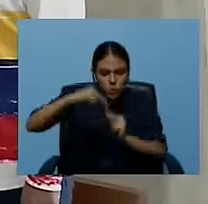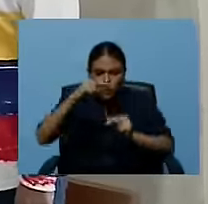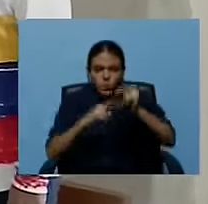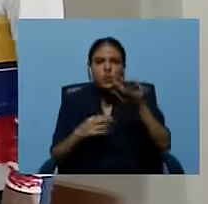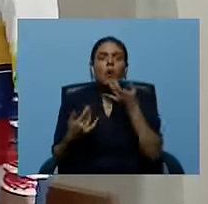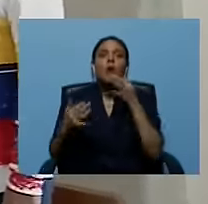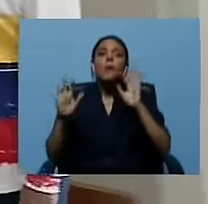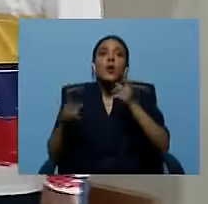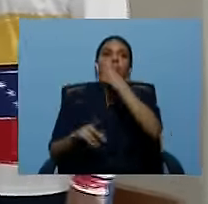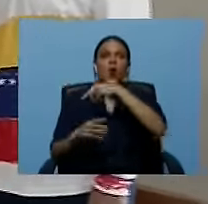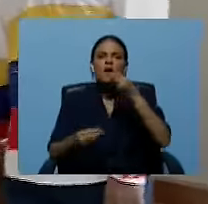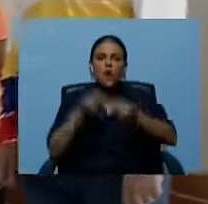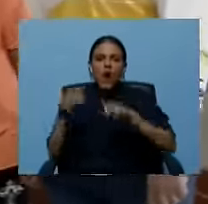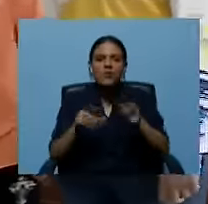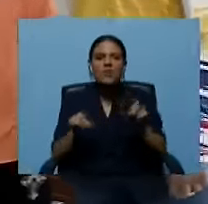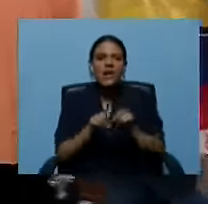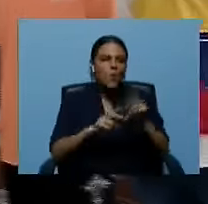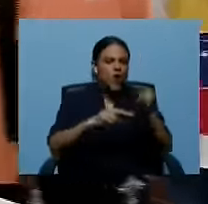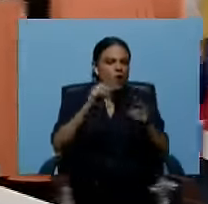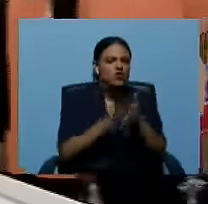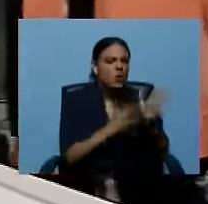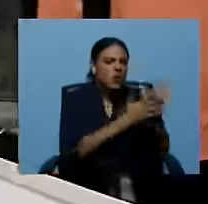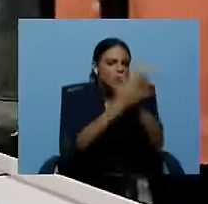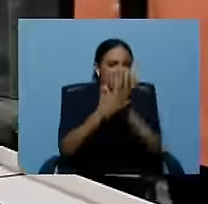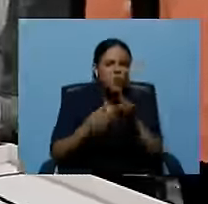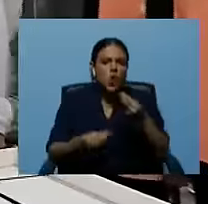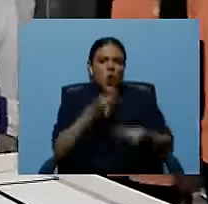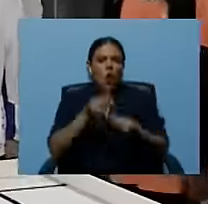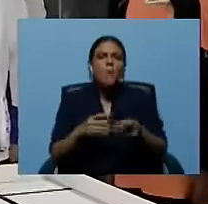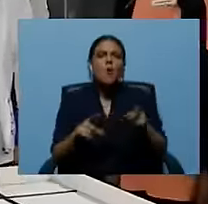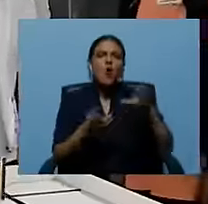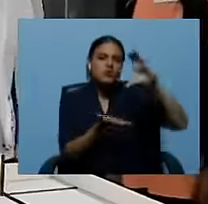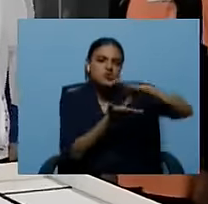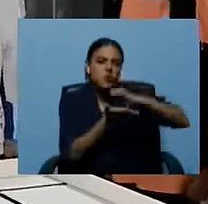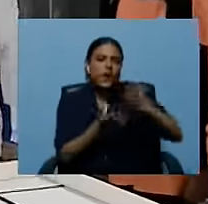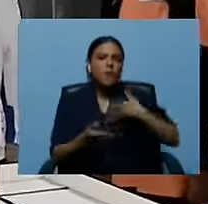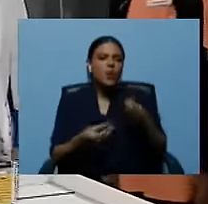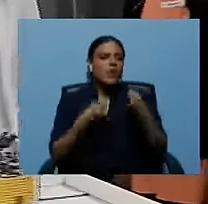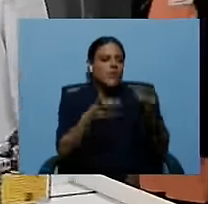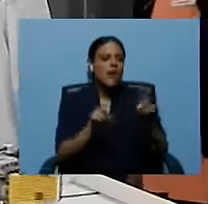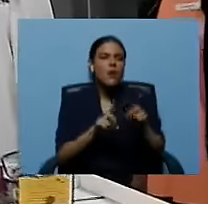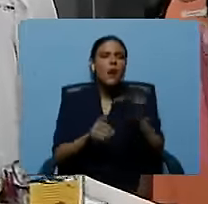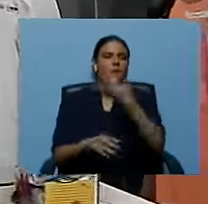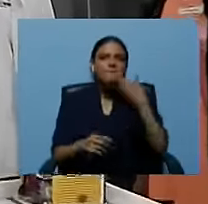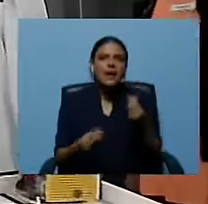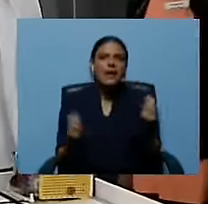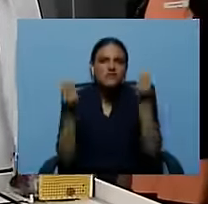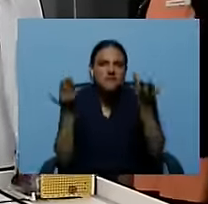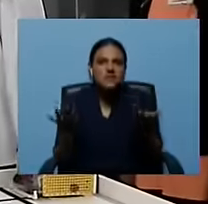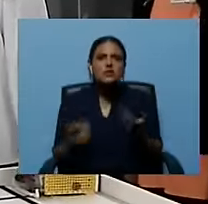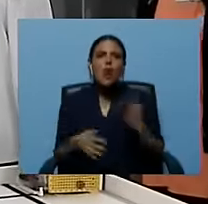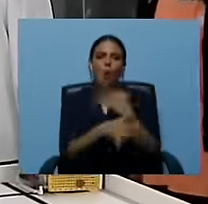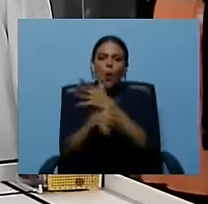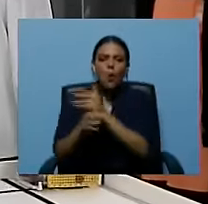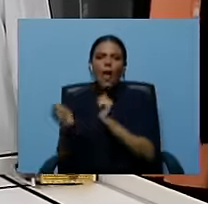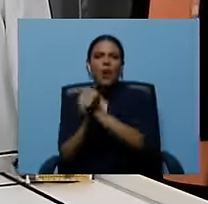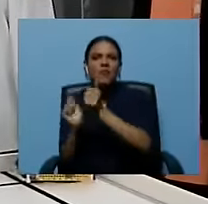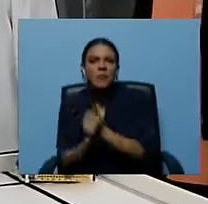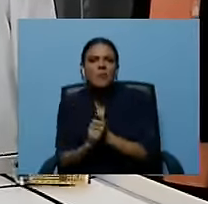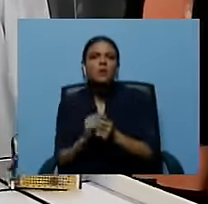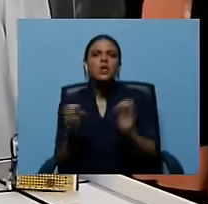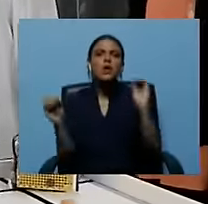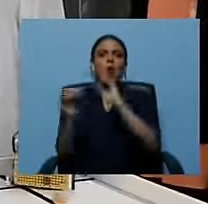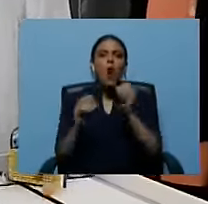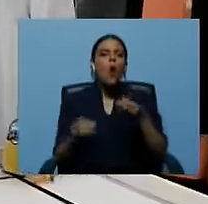inteligentes comienzan a diseñar soluciones para que las ciudades sean inteligentes. Juegos deportivos, de esta forma, recolectores de